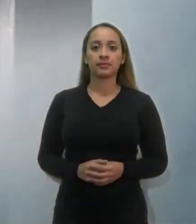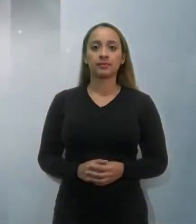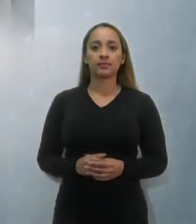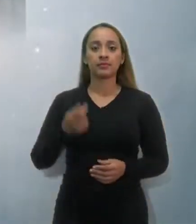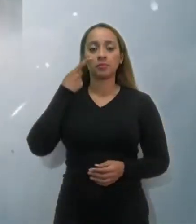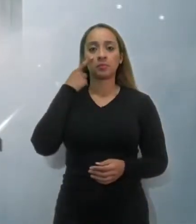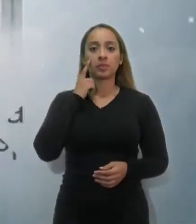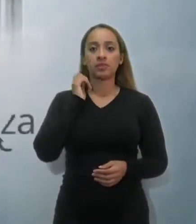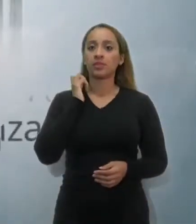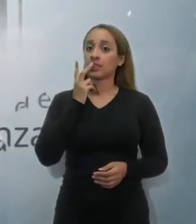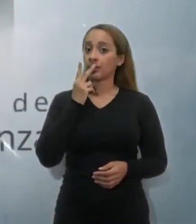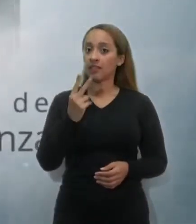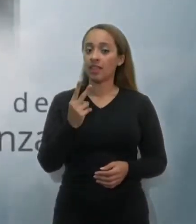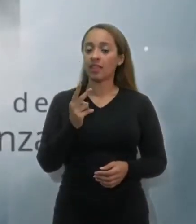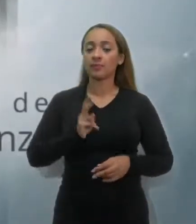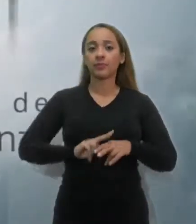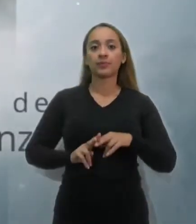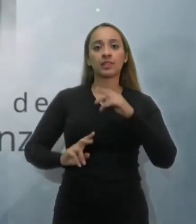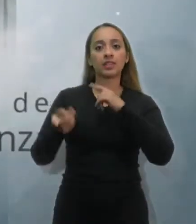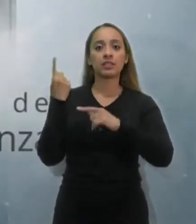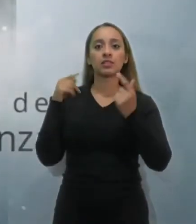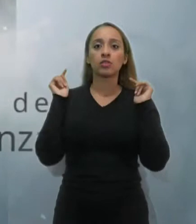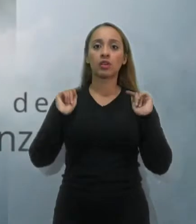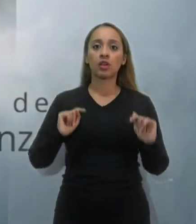Probar y ver. Historia de hoy.